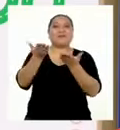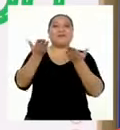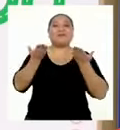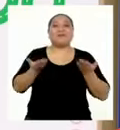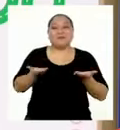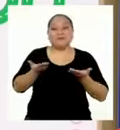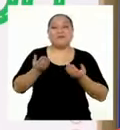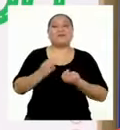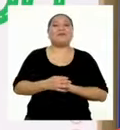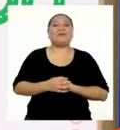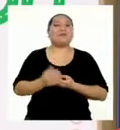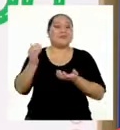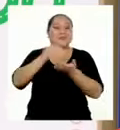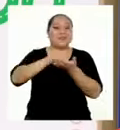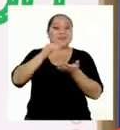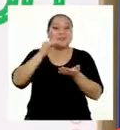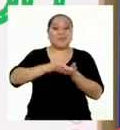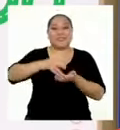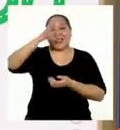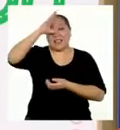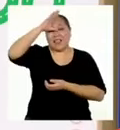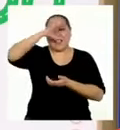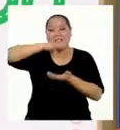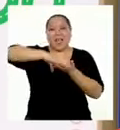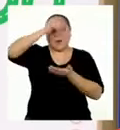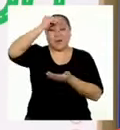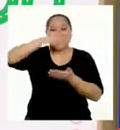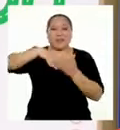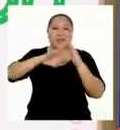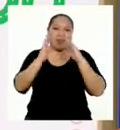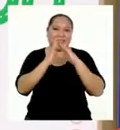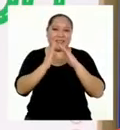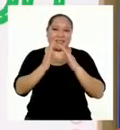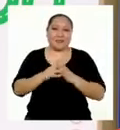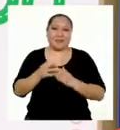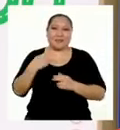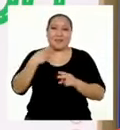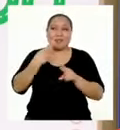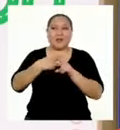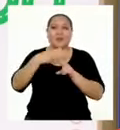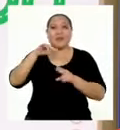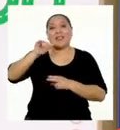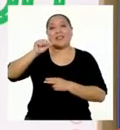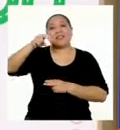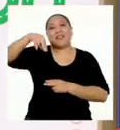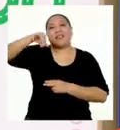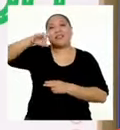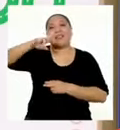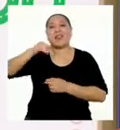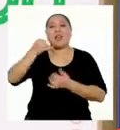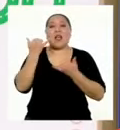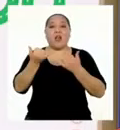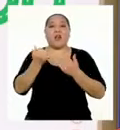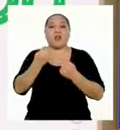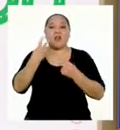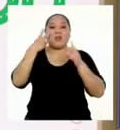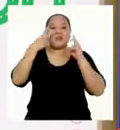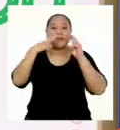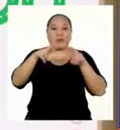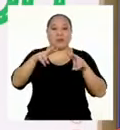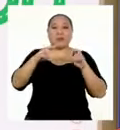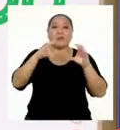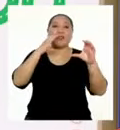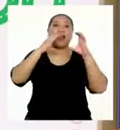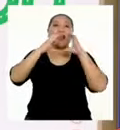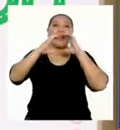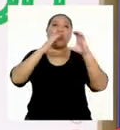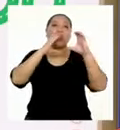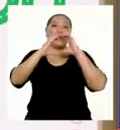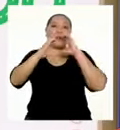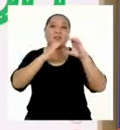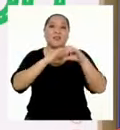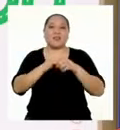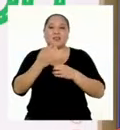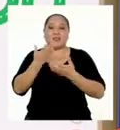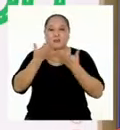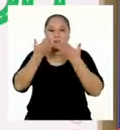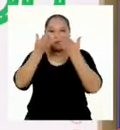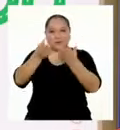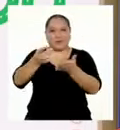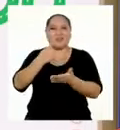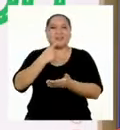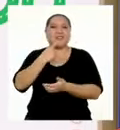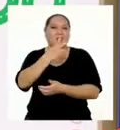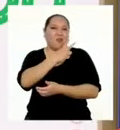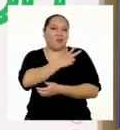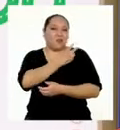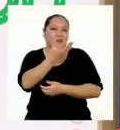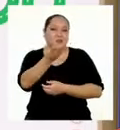Bienvenidas y bienvenidos una vez más a Aprendo en Casa. Yo soy Yanira y hoy vamos a trabajar el área de comunicación dirigido a estudiantes de segundo grado